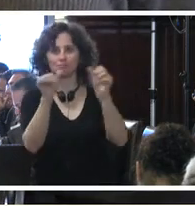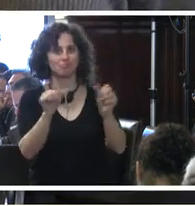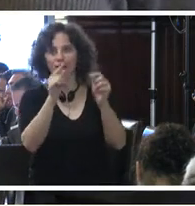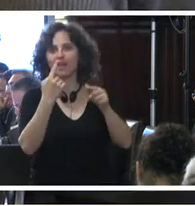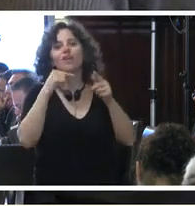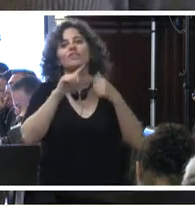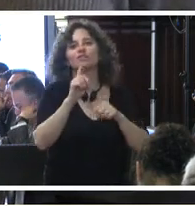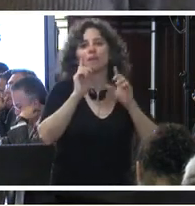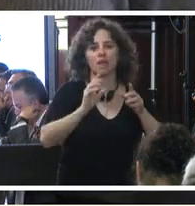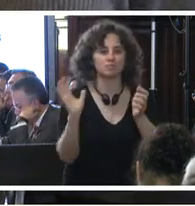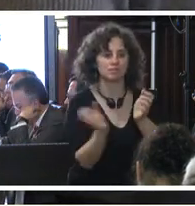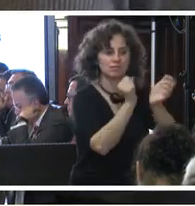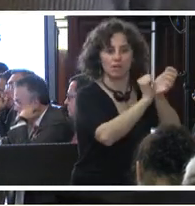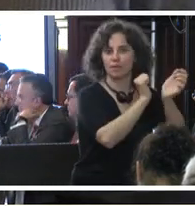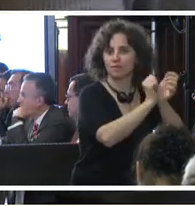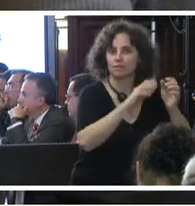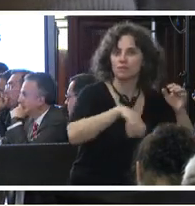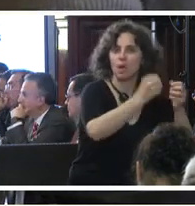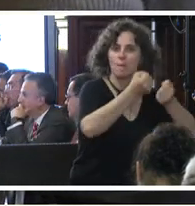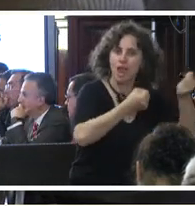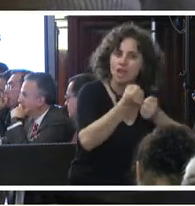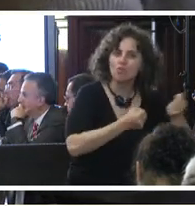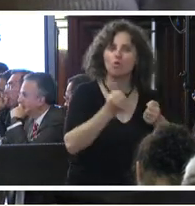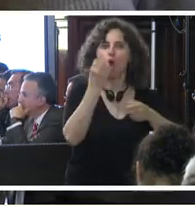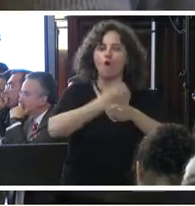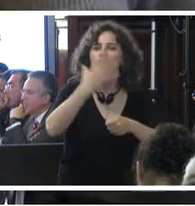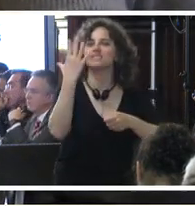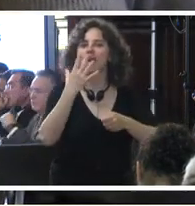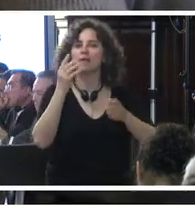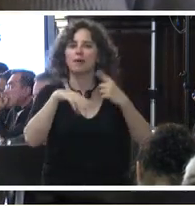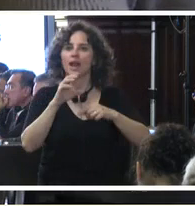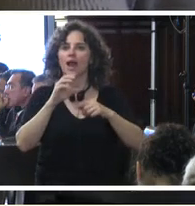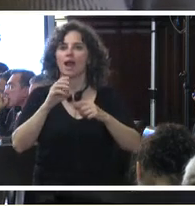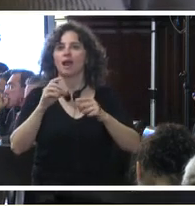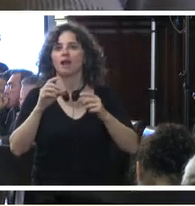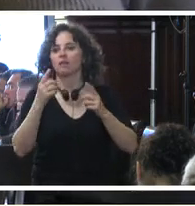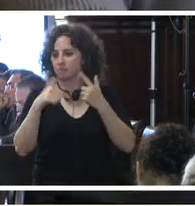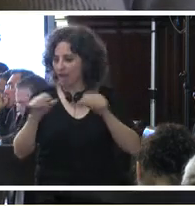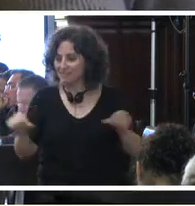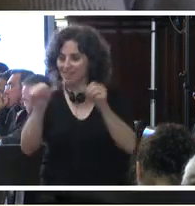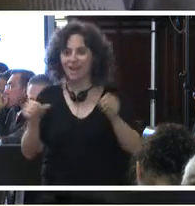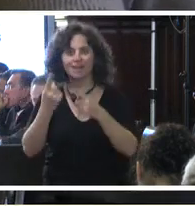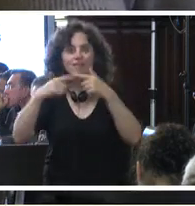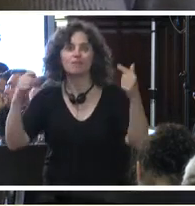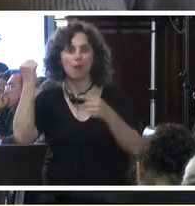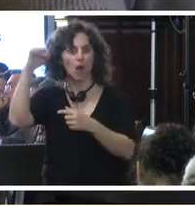llegando incluso a prestarles vehículos e instalaciones oficiales para la comisión de tales crímenes.